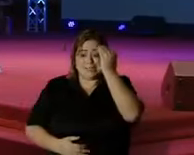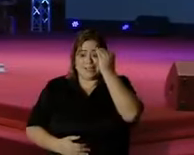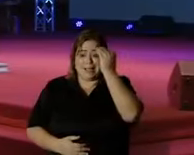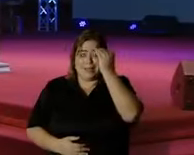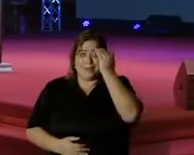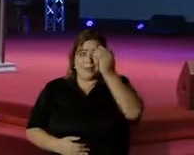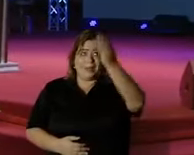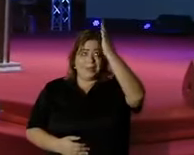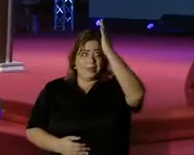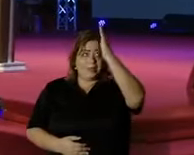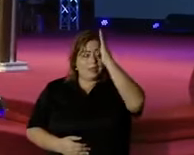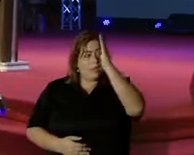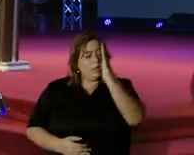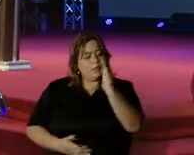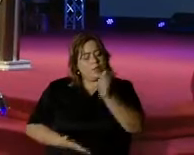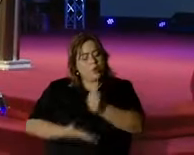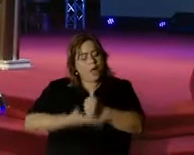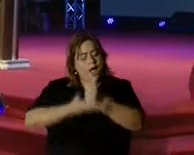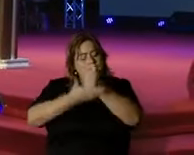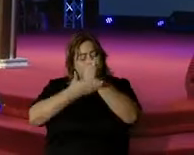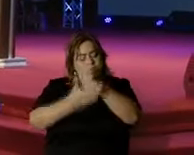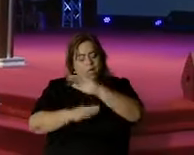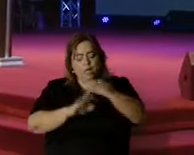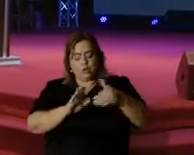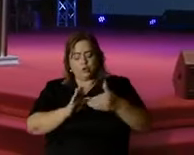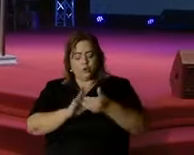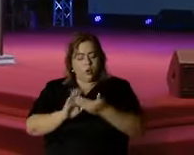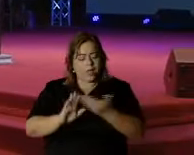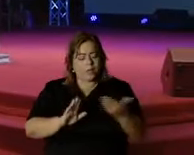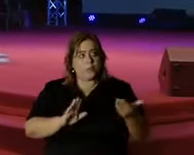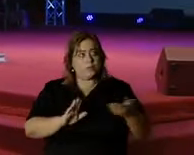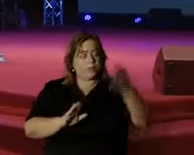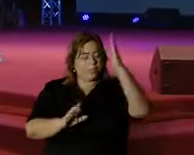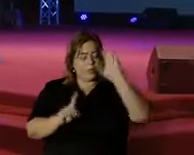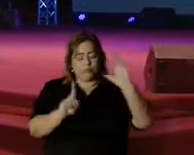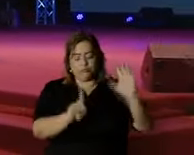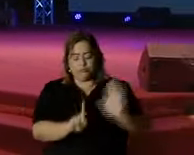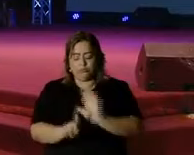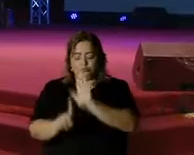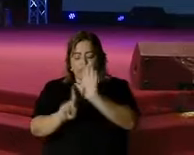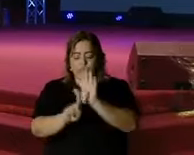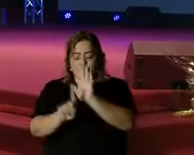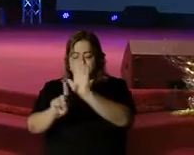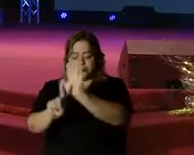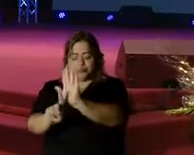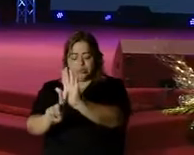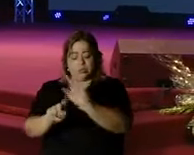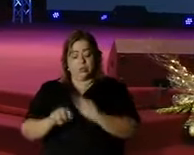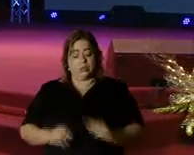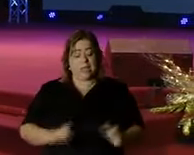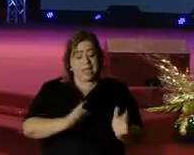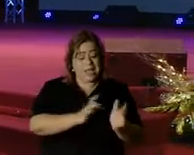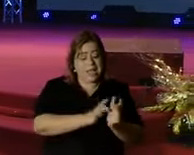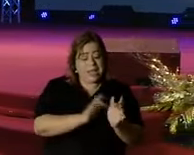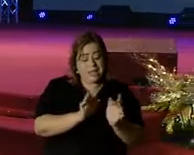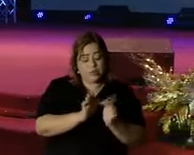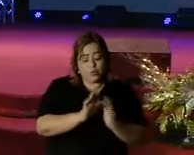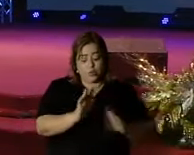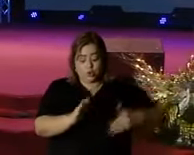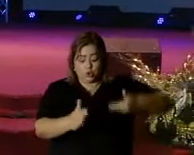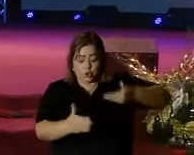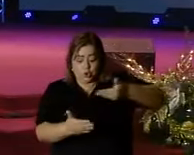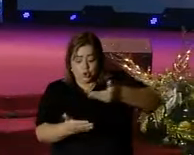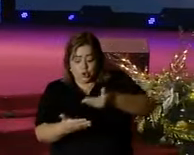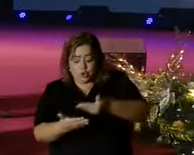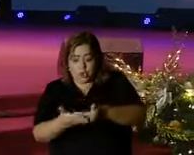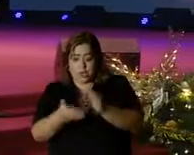cuida y le ayuda en todas las cosas. Pero Jesús llega a Gadara. Nadie sabe quién es, ni